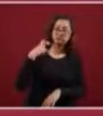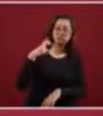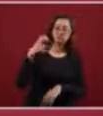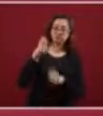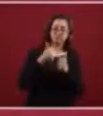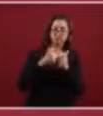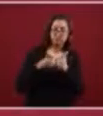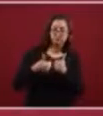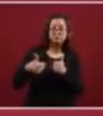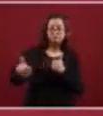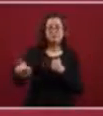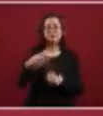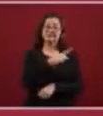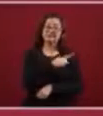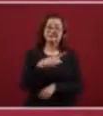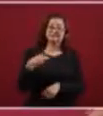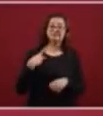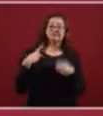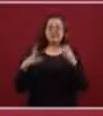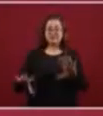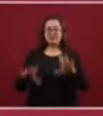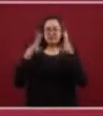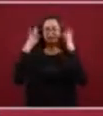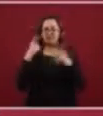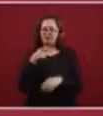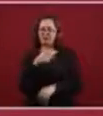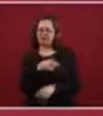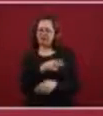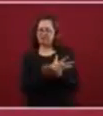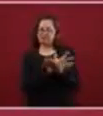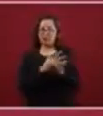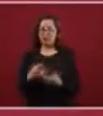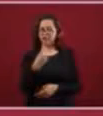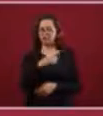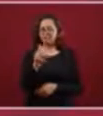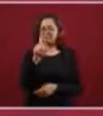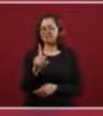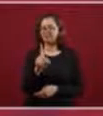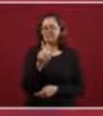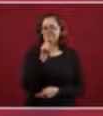a cierta velocidad, tampoco tanta